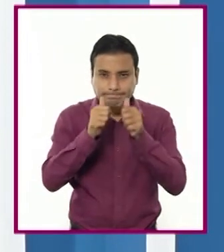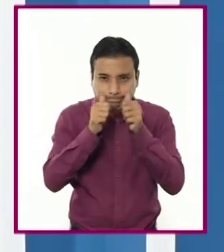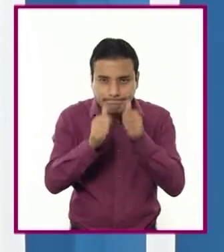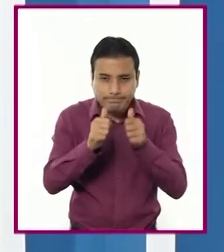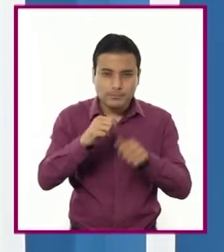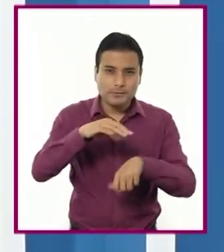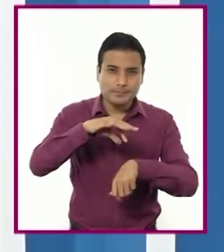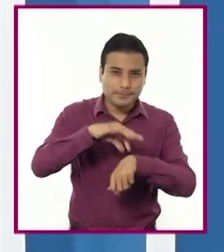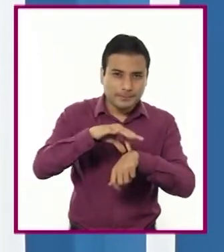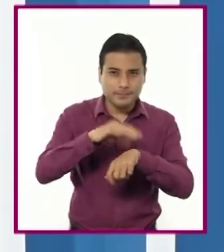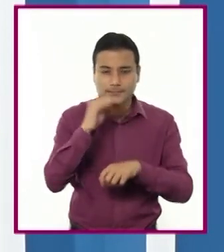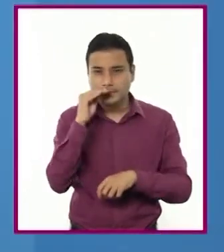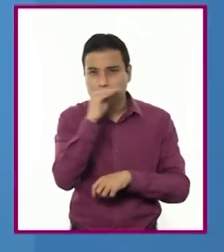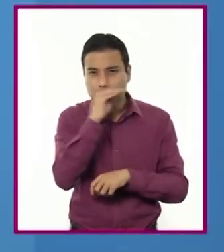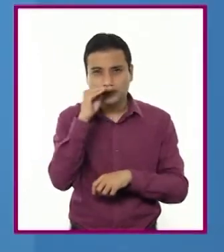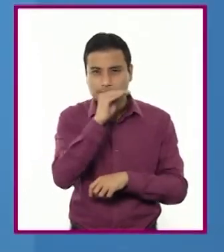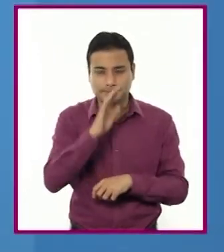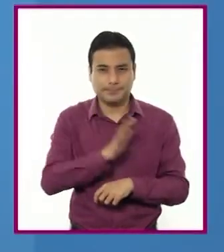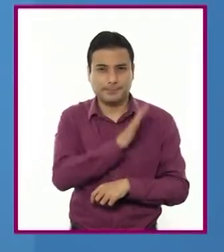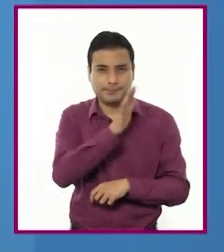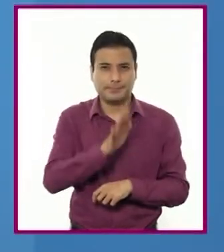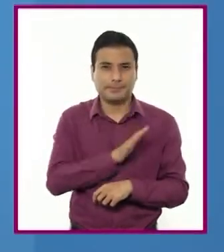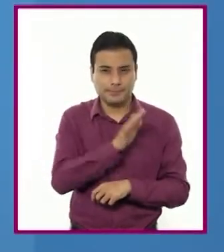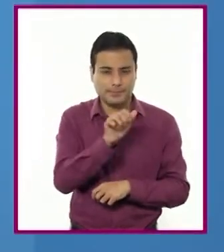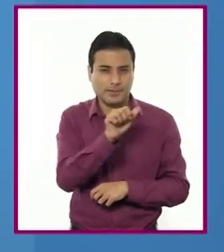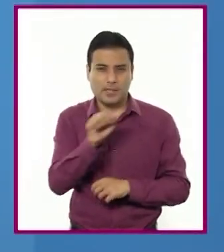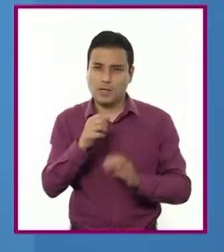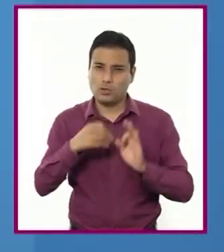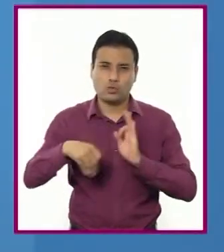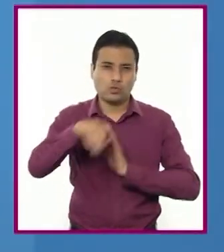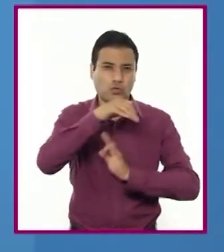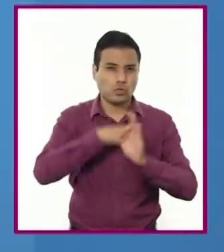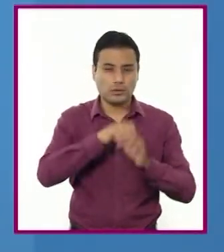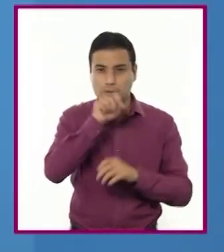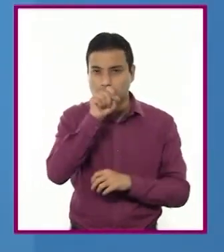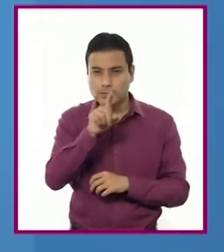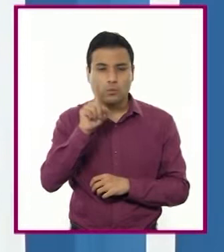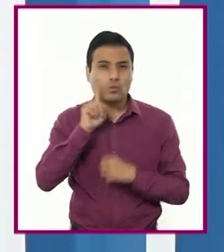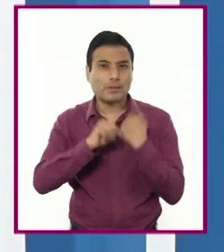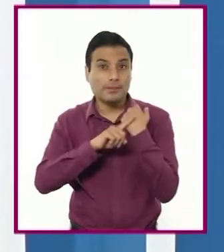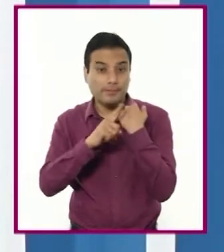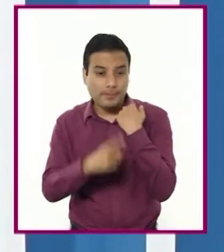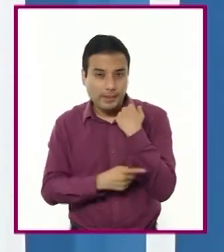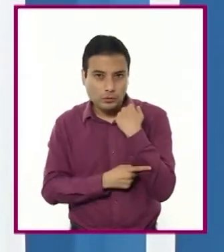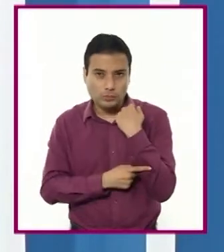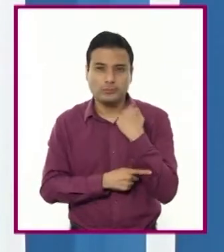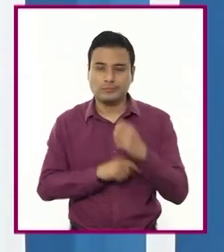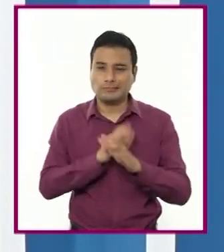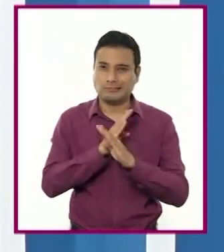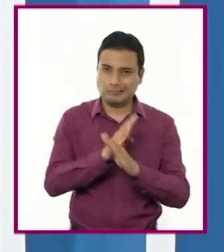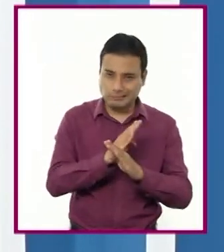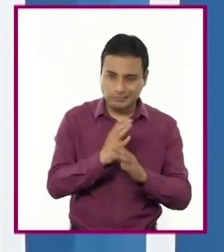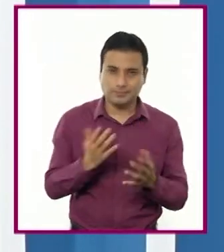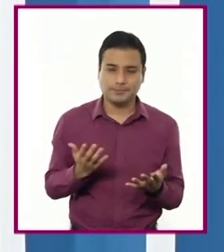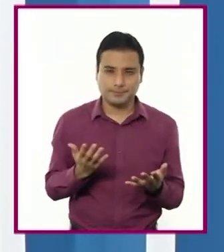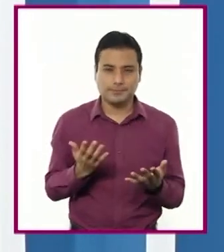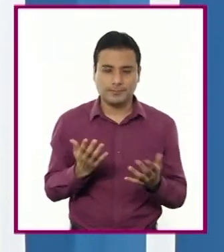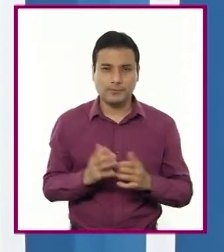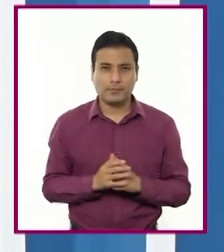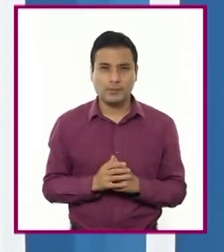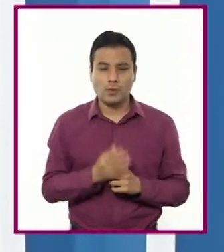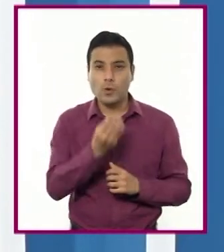médica gratuita y de calidad, tomar medidas para prevenir embarazos en las niñas y las adolescentes, combatir